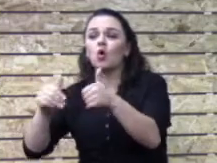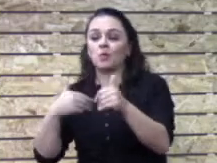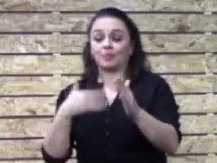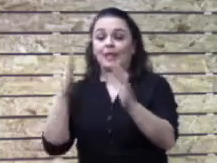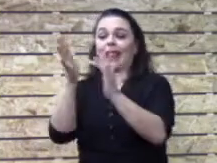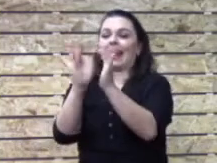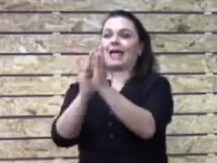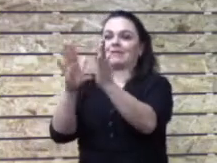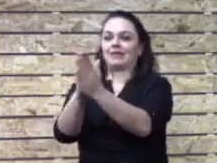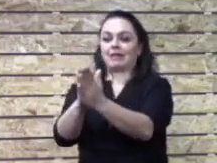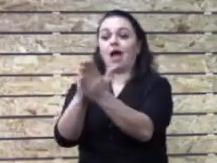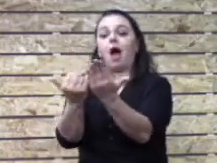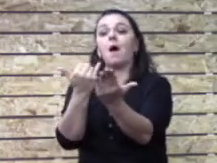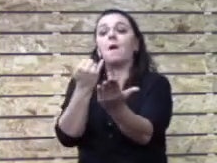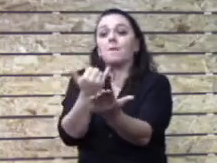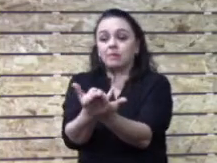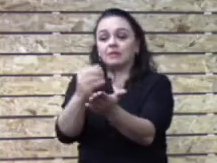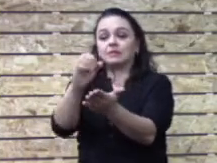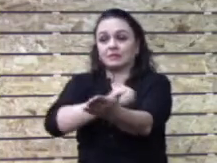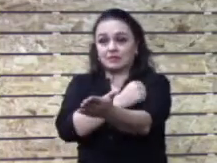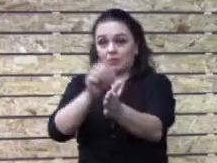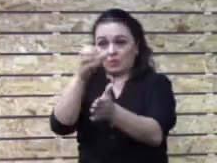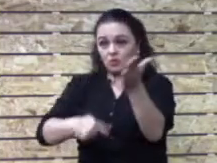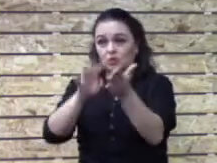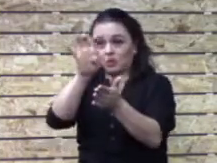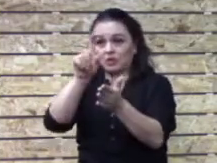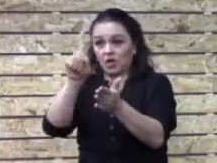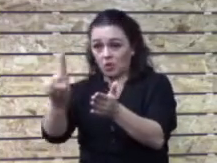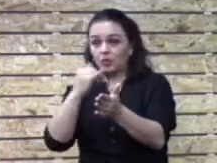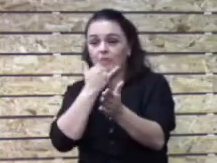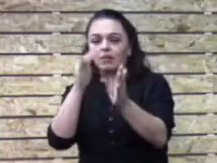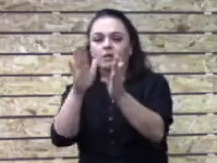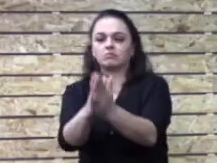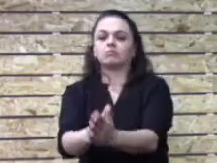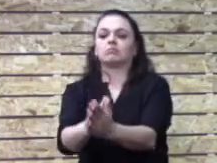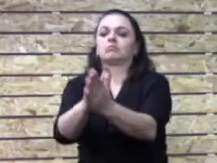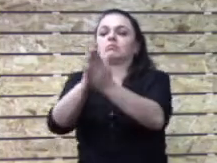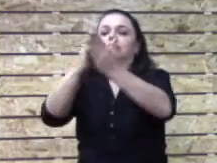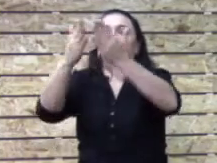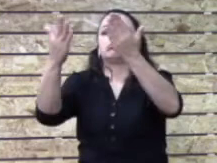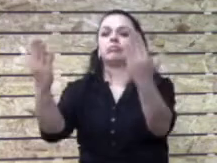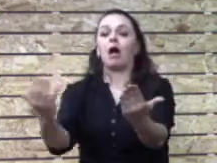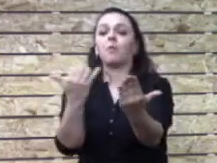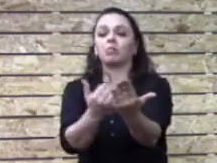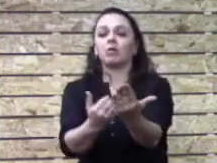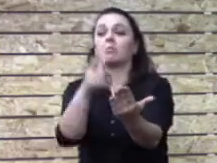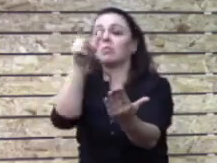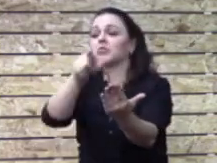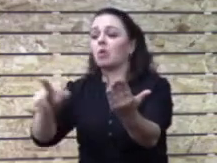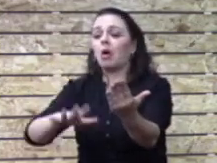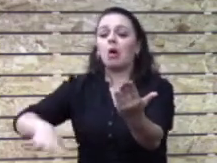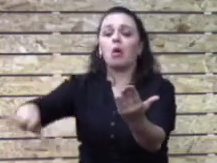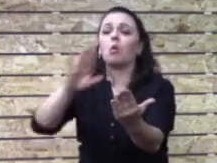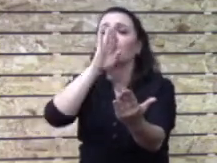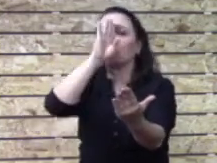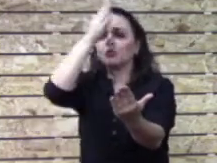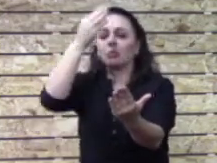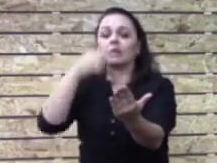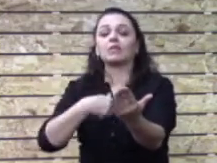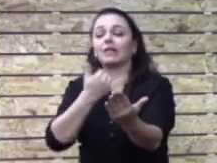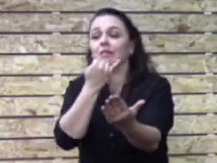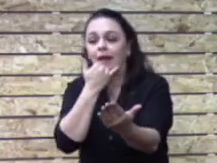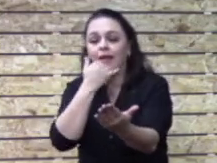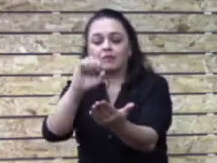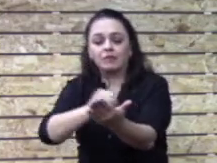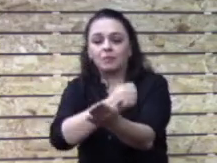donde estaba el Salmo 91, que en muchos hogares se abre y es la única página donde se abre muchas veces, arrancar esa página de